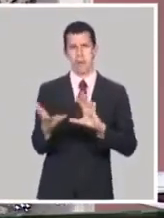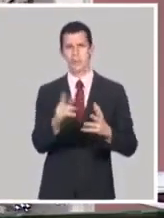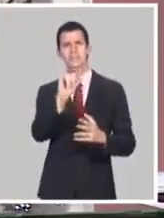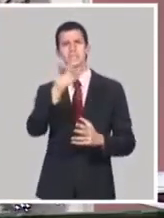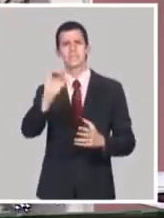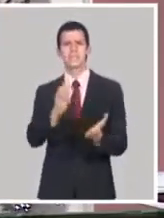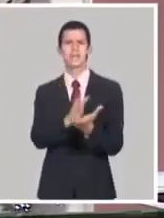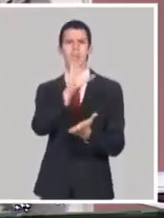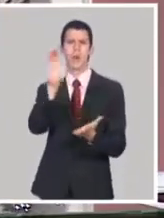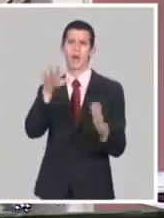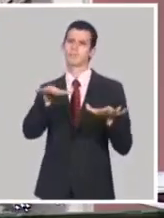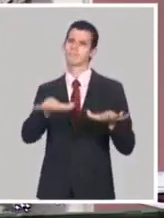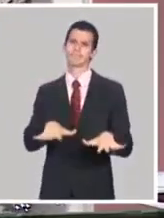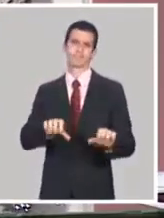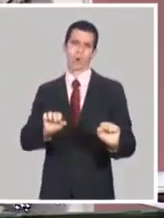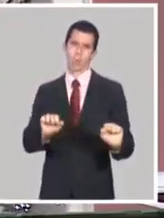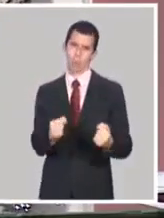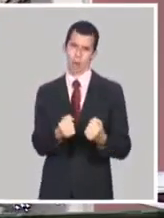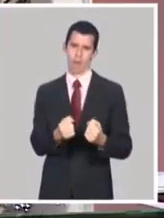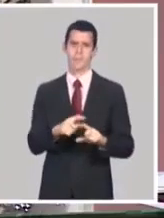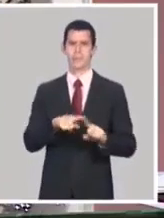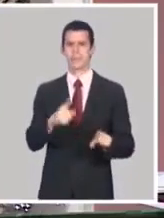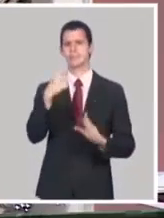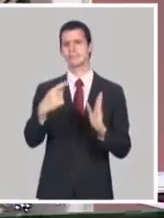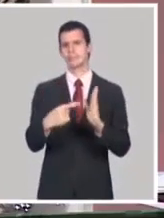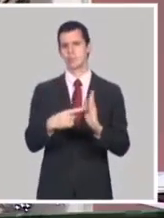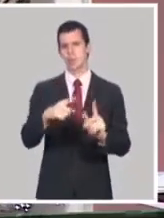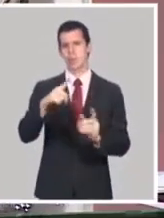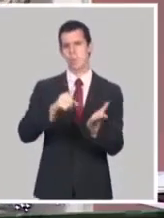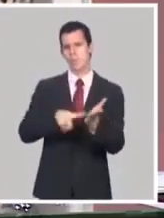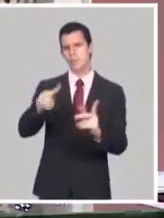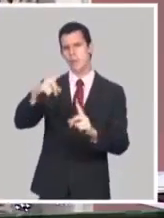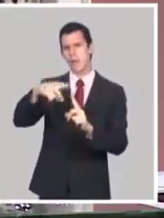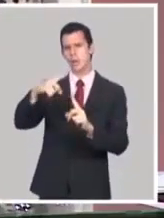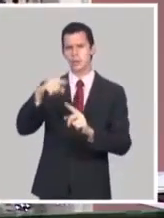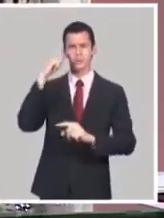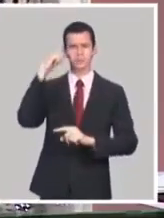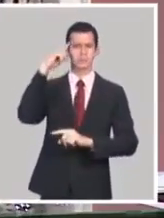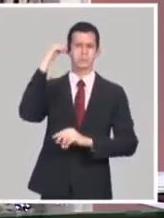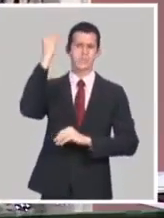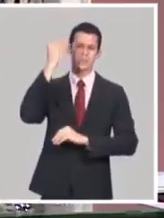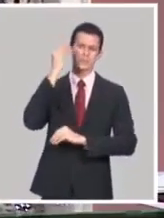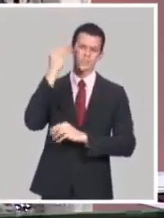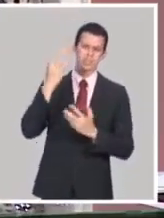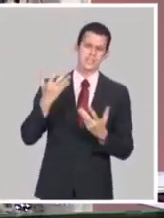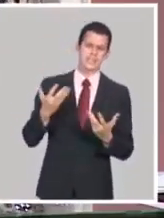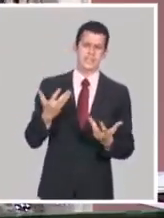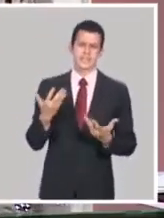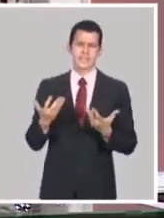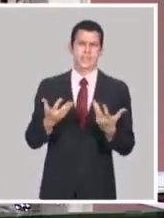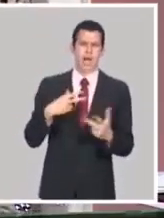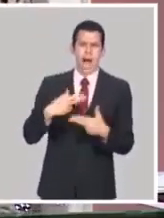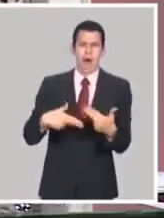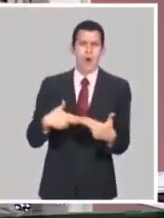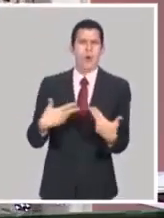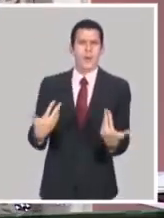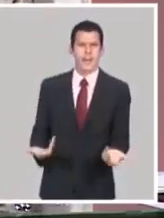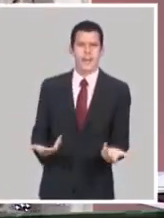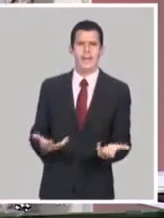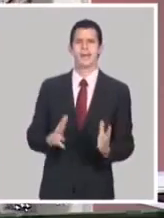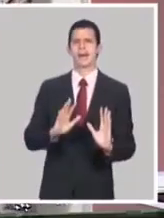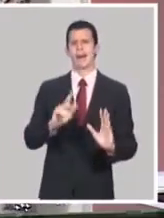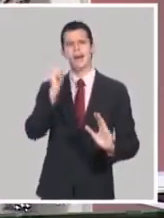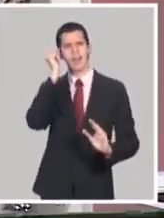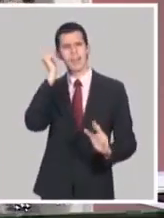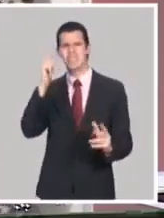pero aún en esas condiciones ya la altura desarrollo esas instituciones que han detenido el curso en estos momentos ya han desarrollado